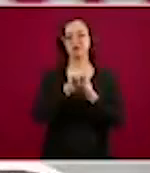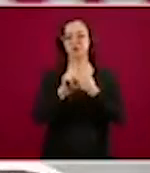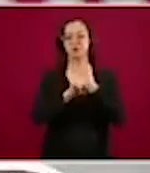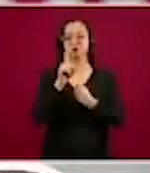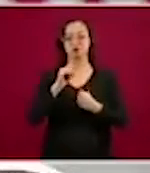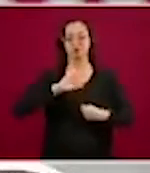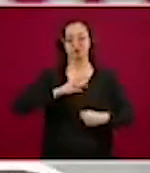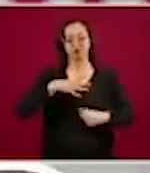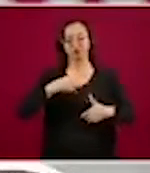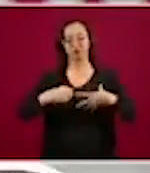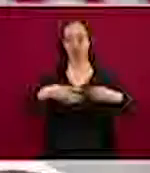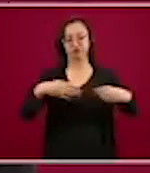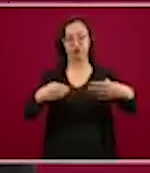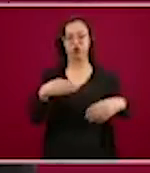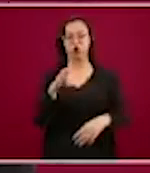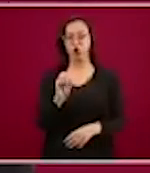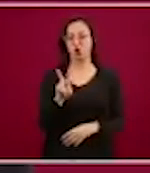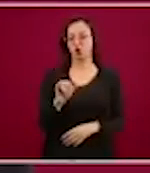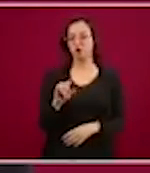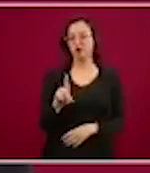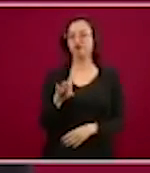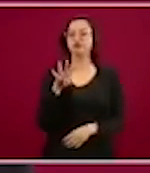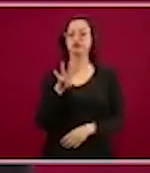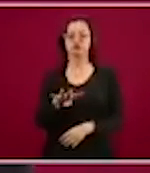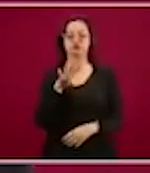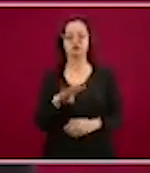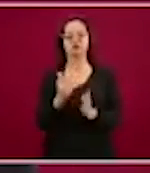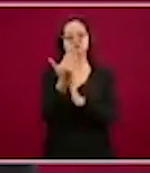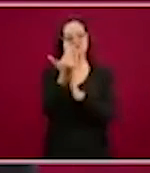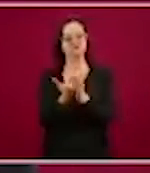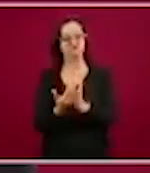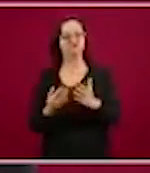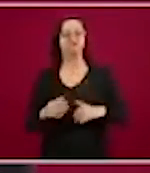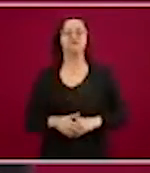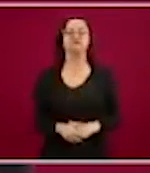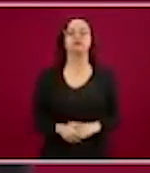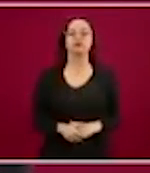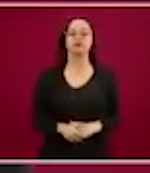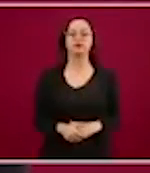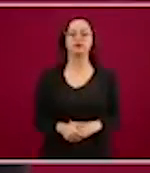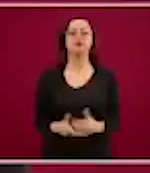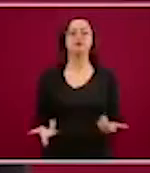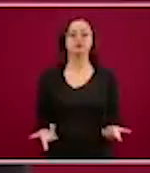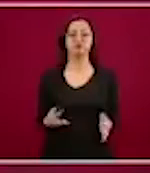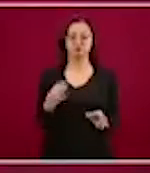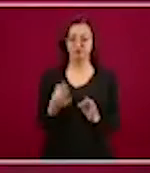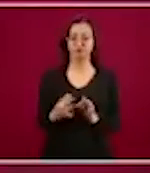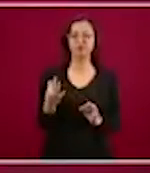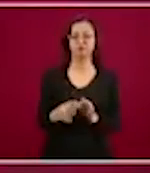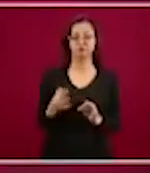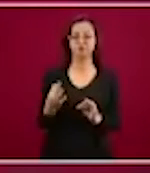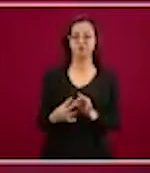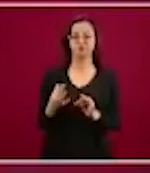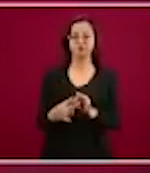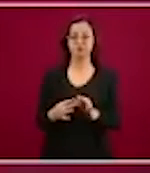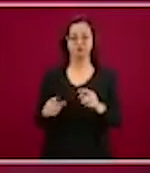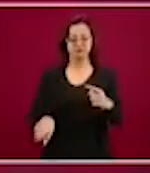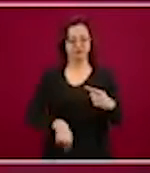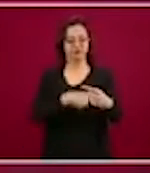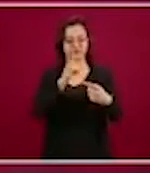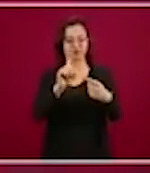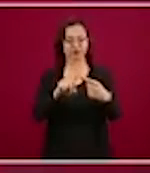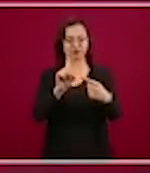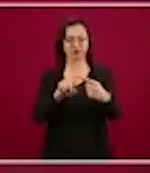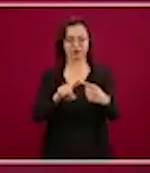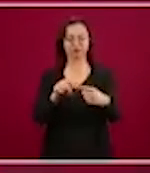asociación nacional de hospitales privados aseguró que para atender la emergencia sanitaria por el coronavirus se requiere del compromiso y